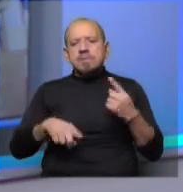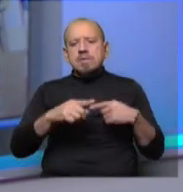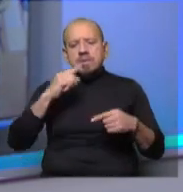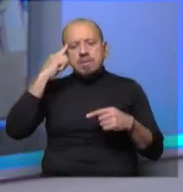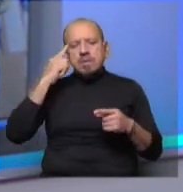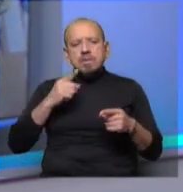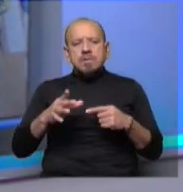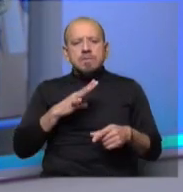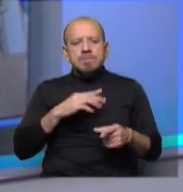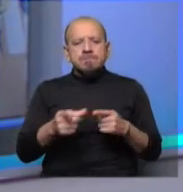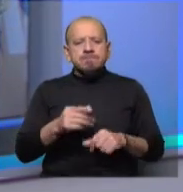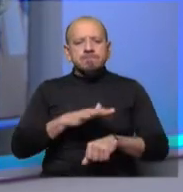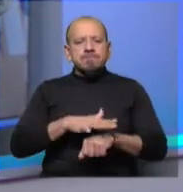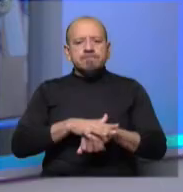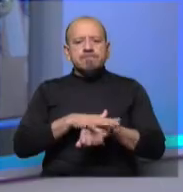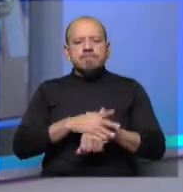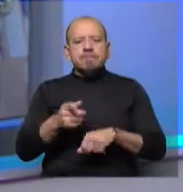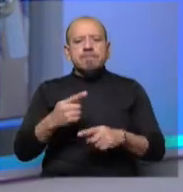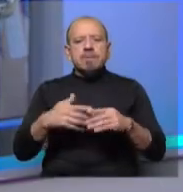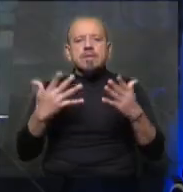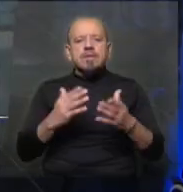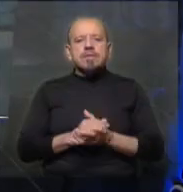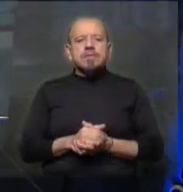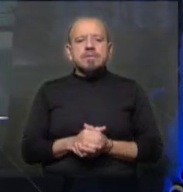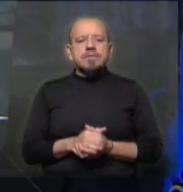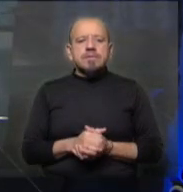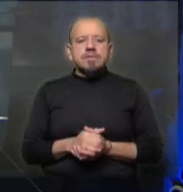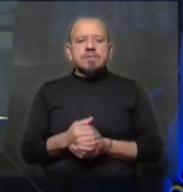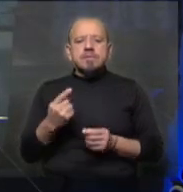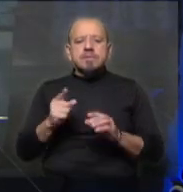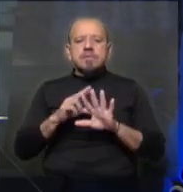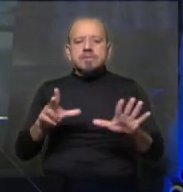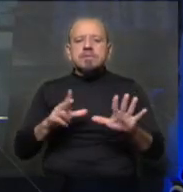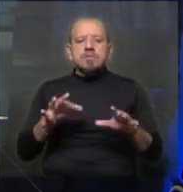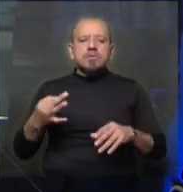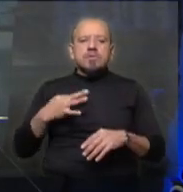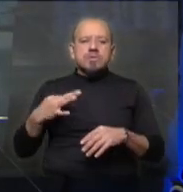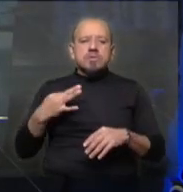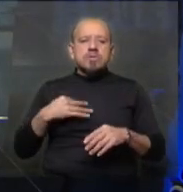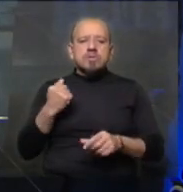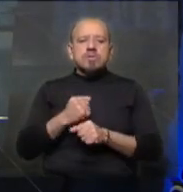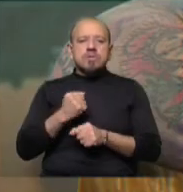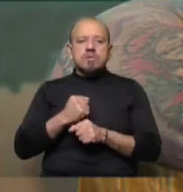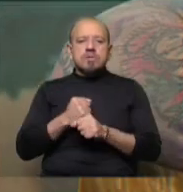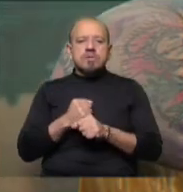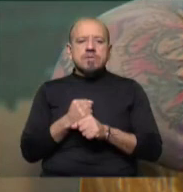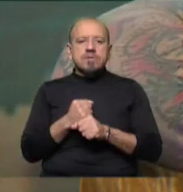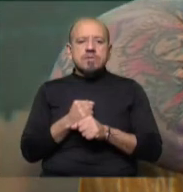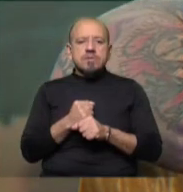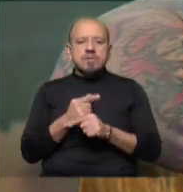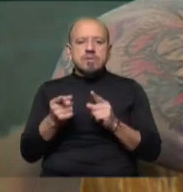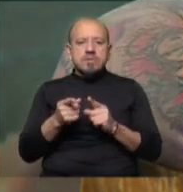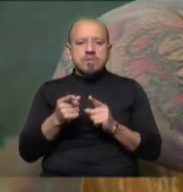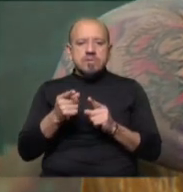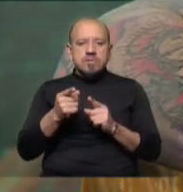que están como en ese momento de festivales, lindo? Son 18 años de trabajo, justamente. Creo que